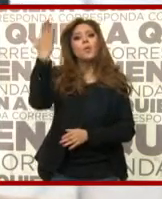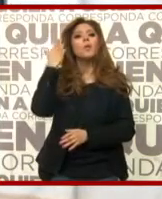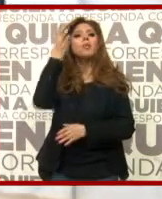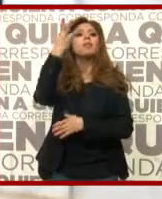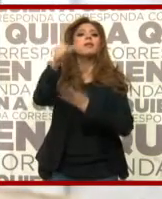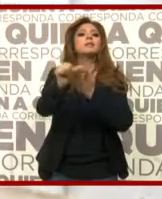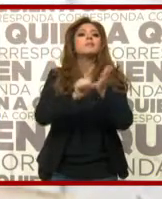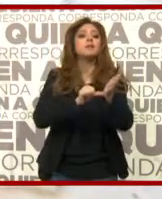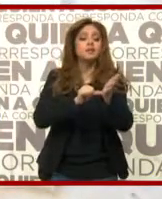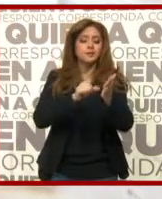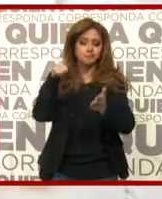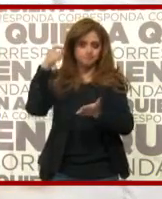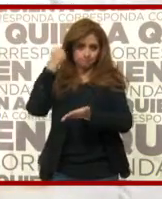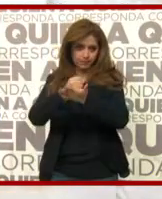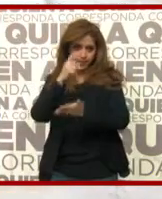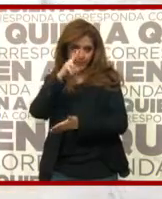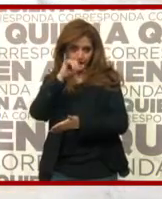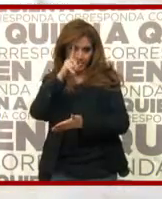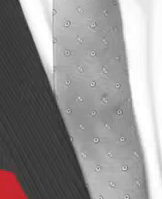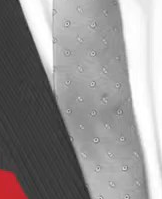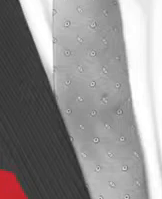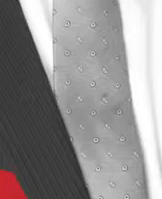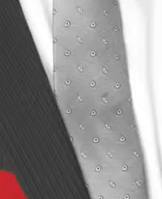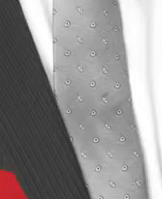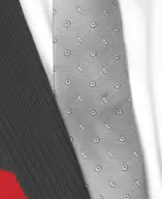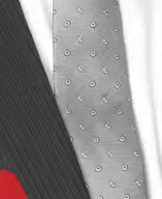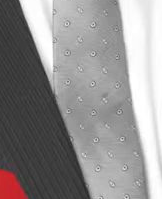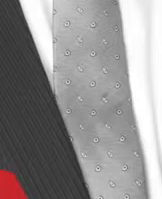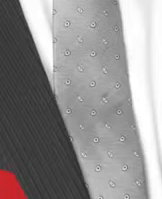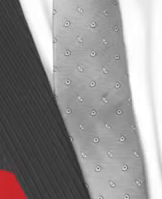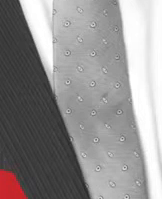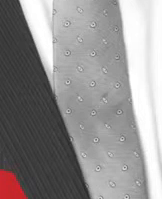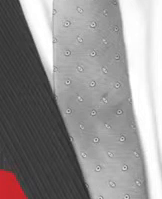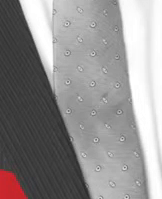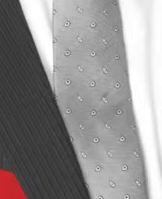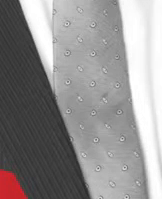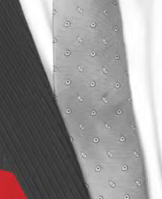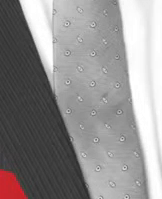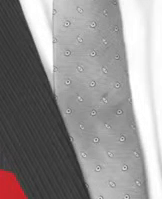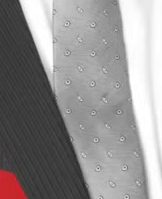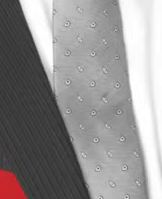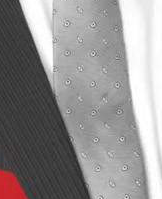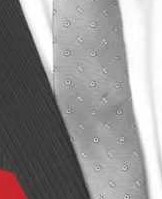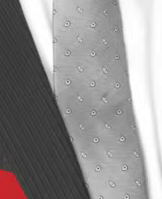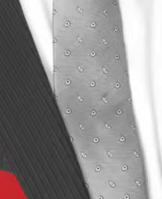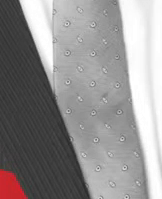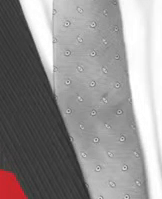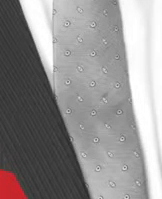A quien corresponda, Ricardo Gaitán.